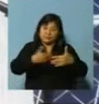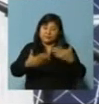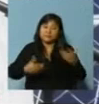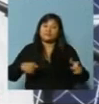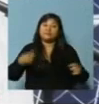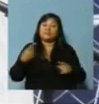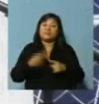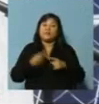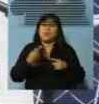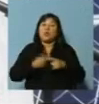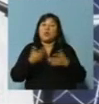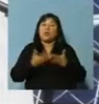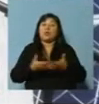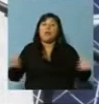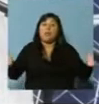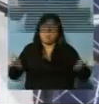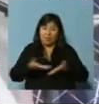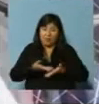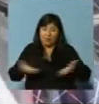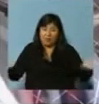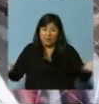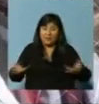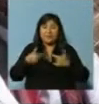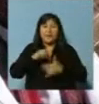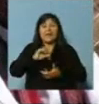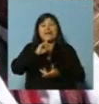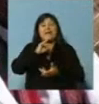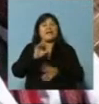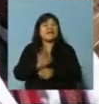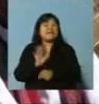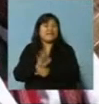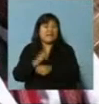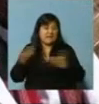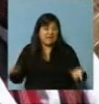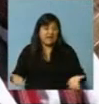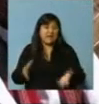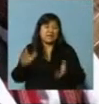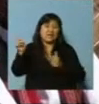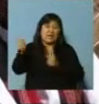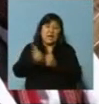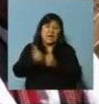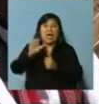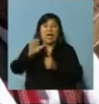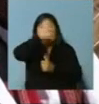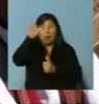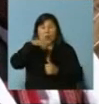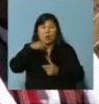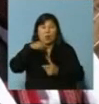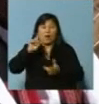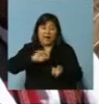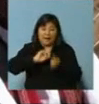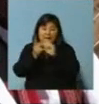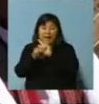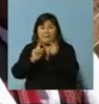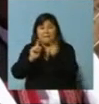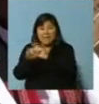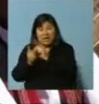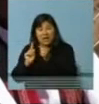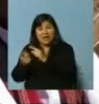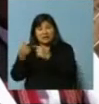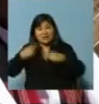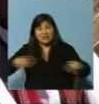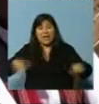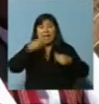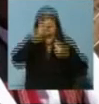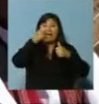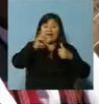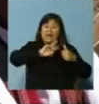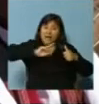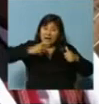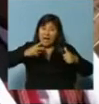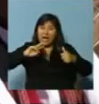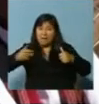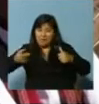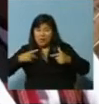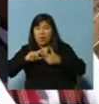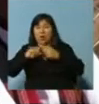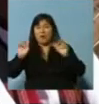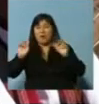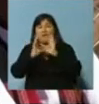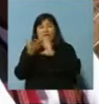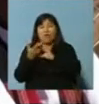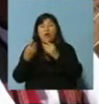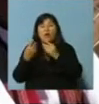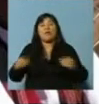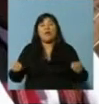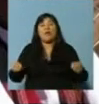que tiene que ver con cambiar, acompañar el cambio en la matriz energética global en el mundo y